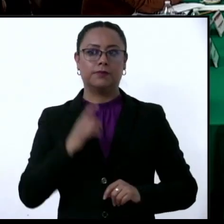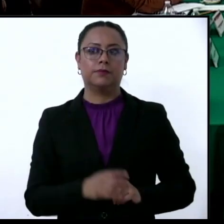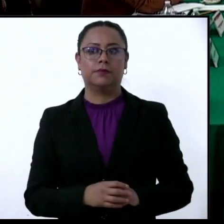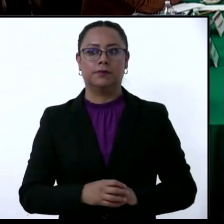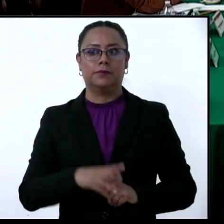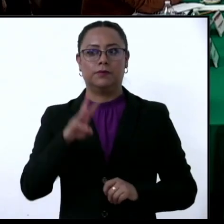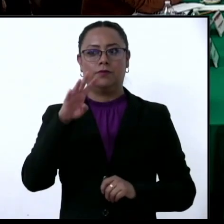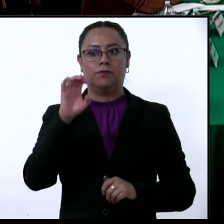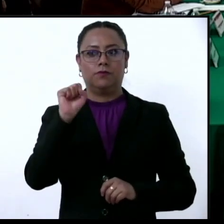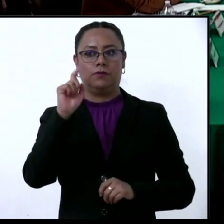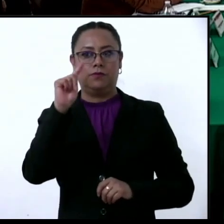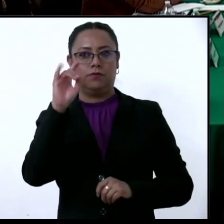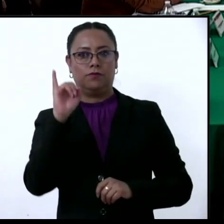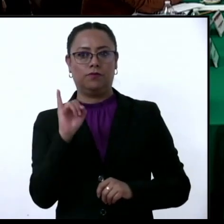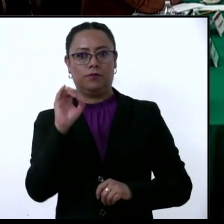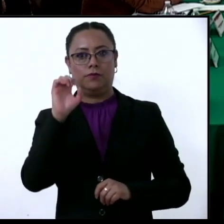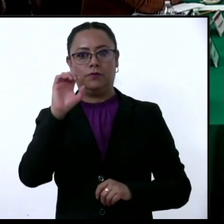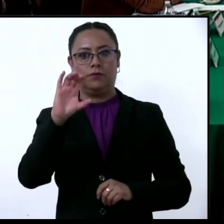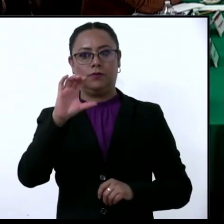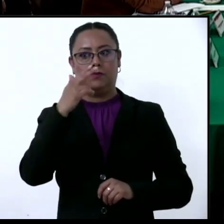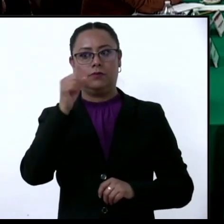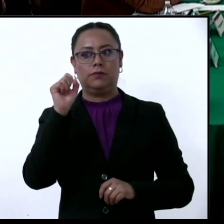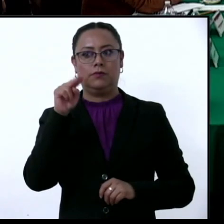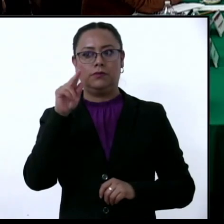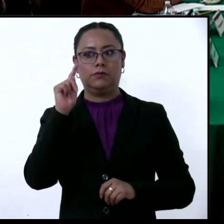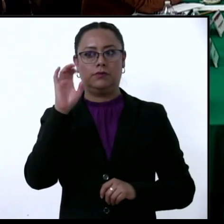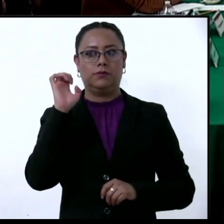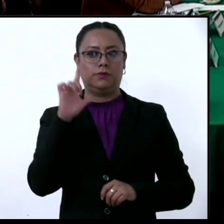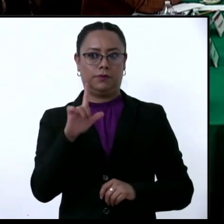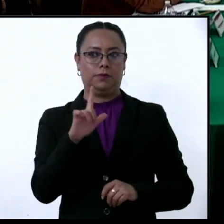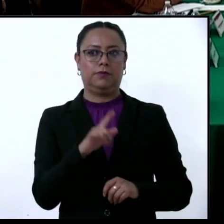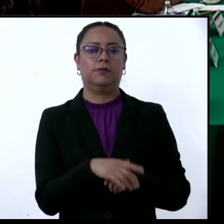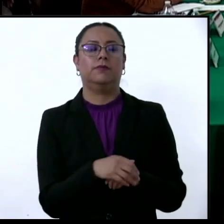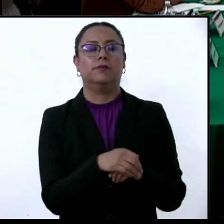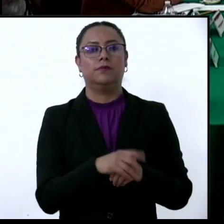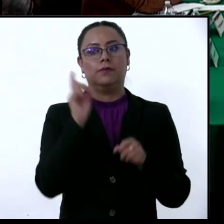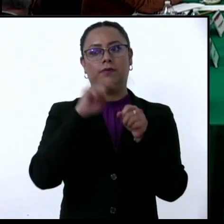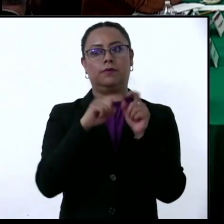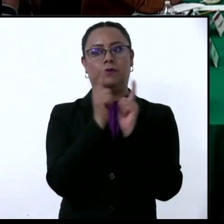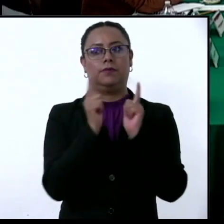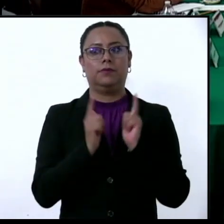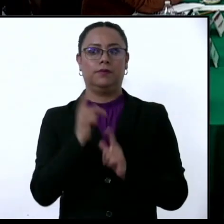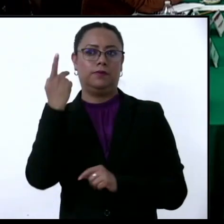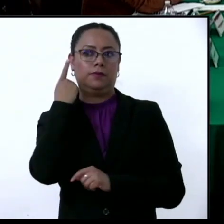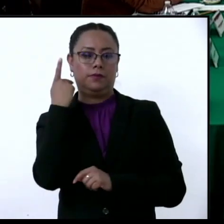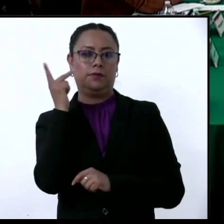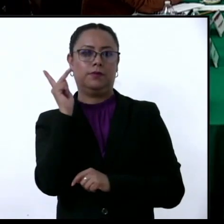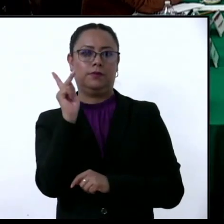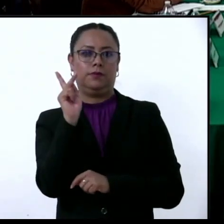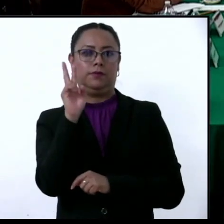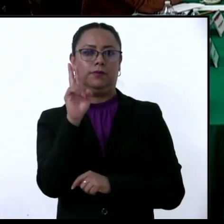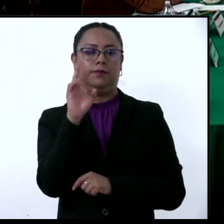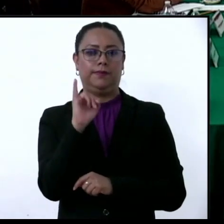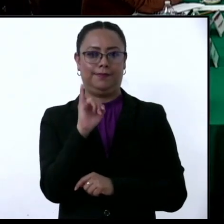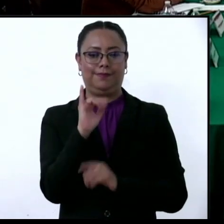Jiménez Hernández, del Grupo Parlamentario del Partido Revolucionario Institucional. Adelante,